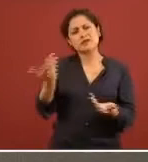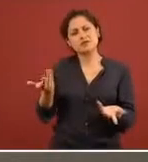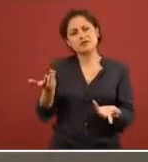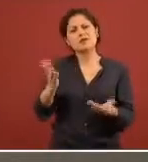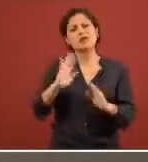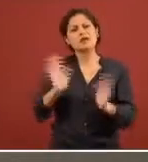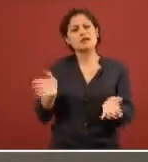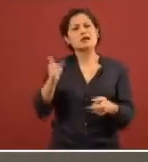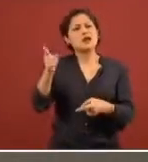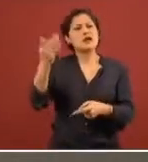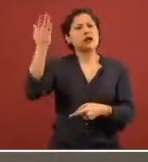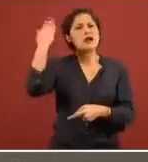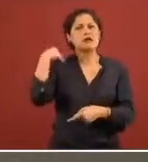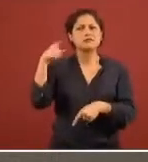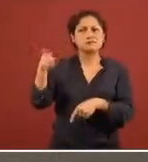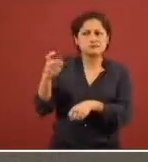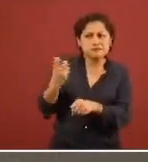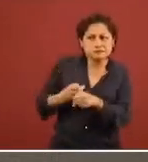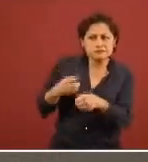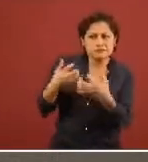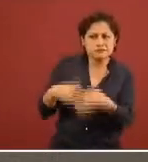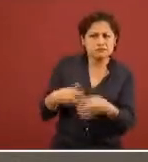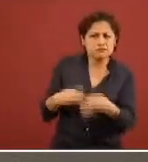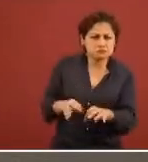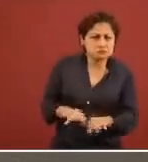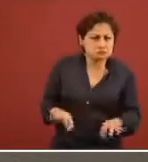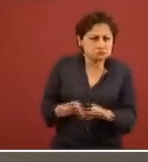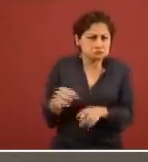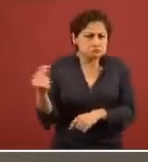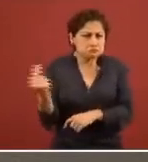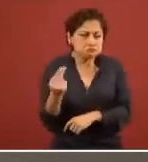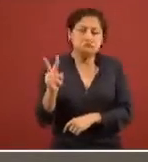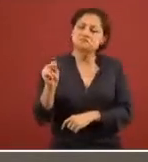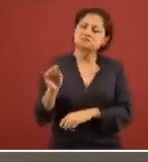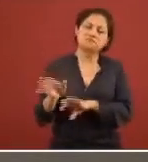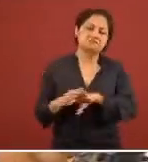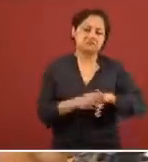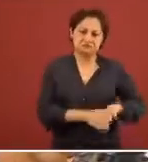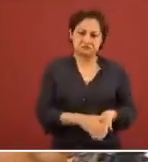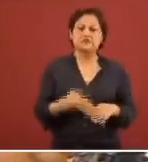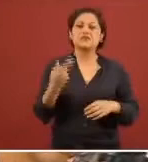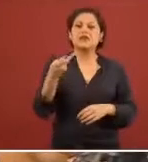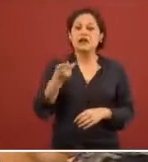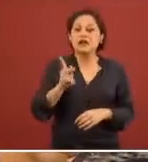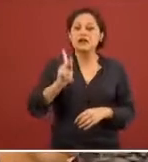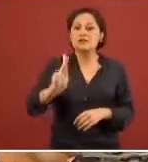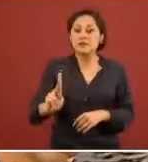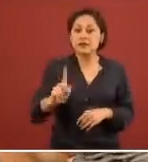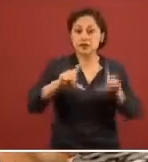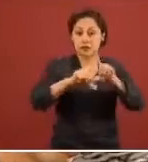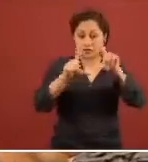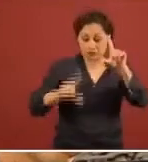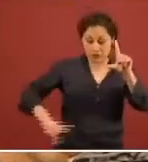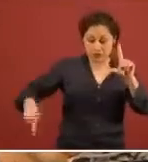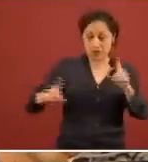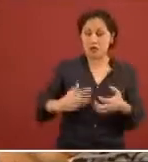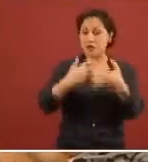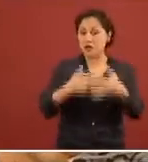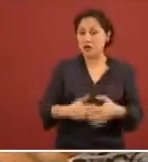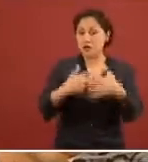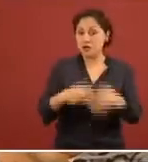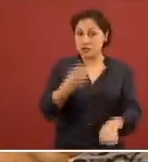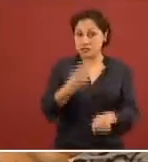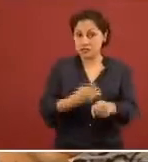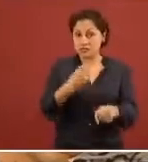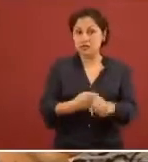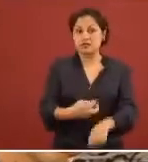como esencial, ¿no? Sin embargo, pues solamente dos países en el mundo han parado la industria cervecera. Aquí se están